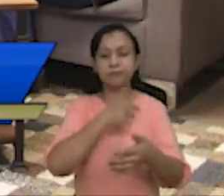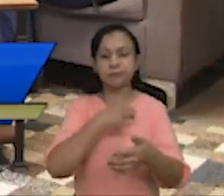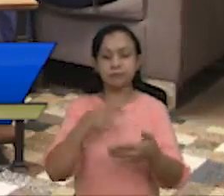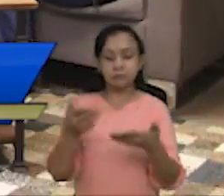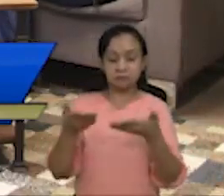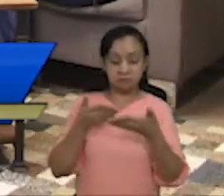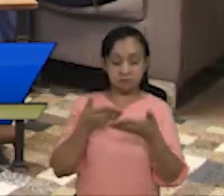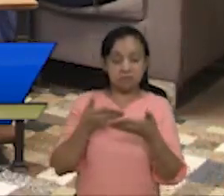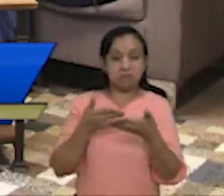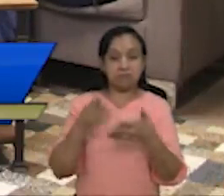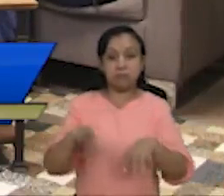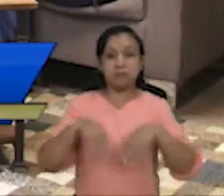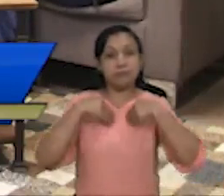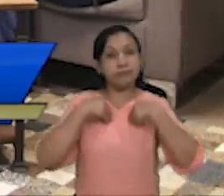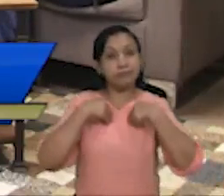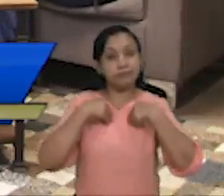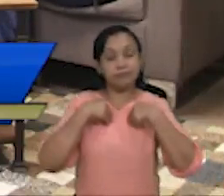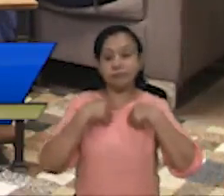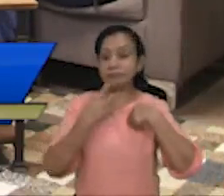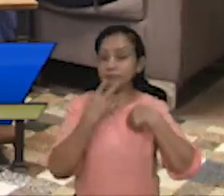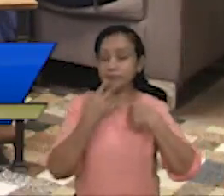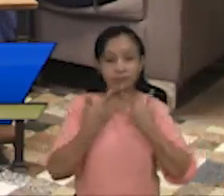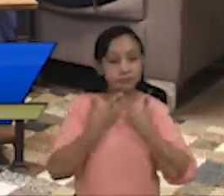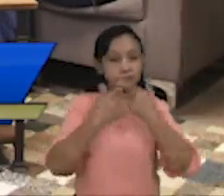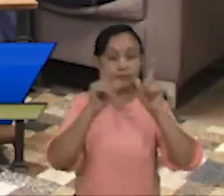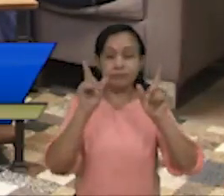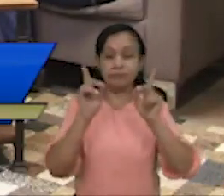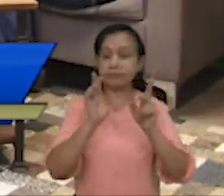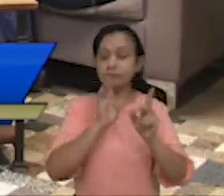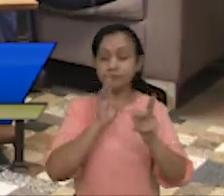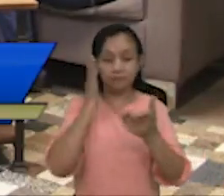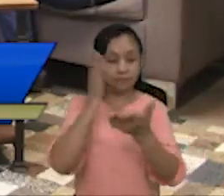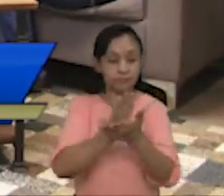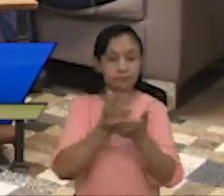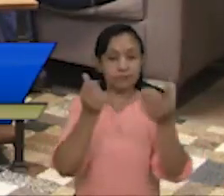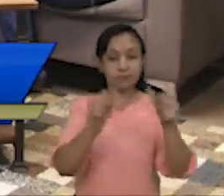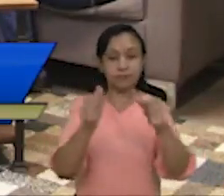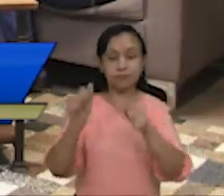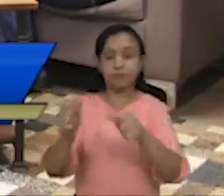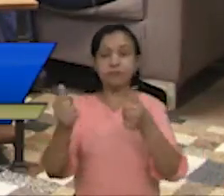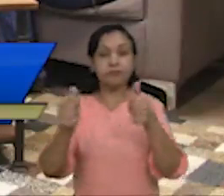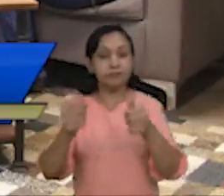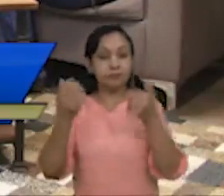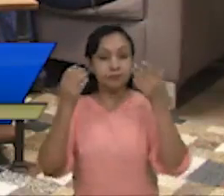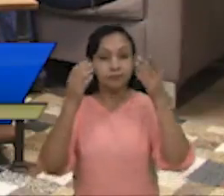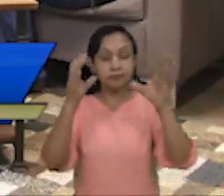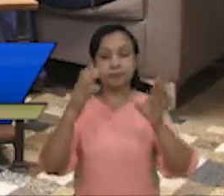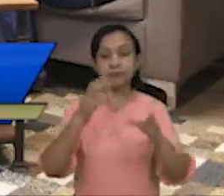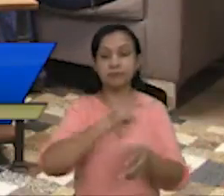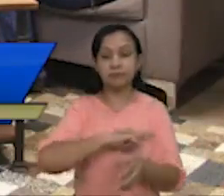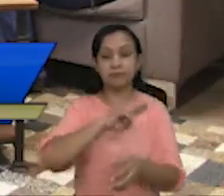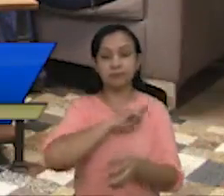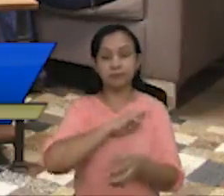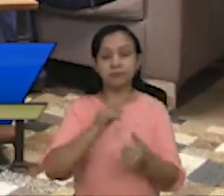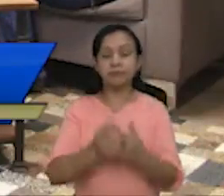tenemos ese espacio personal o esa libertad profesional para decidir de acuerdo a los principios que tenemos. Y